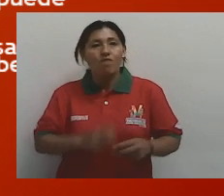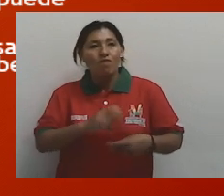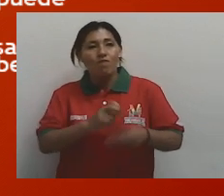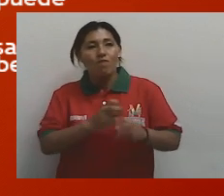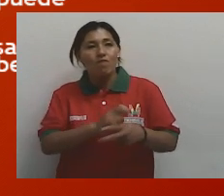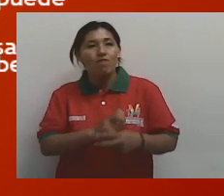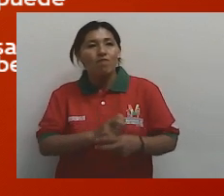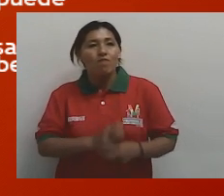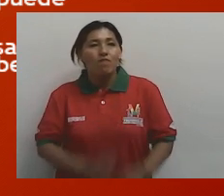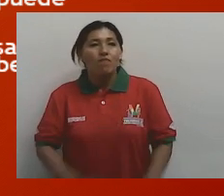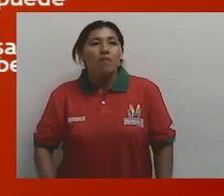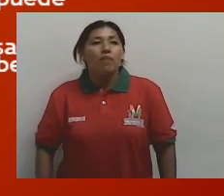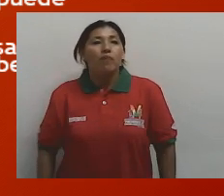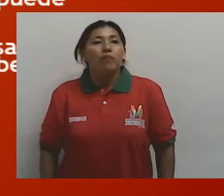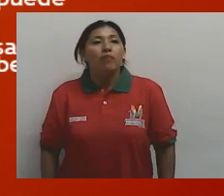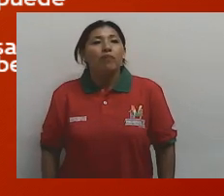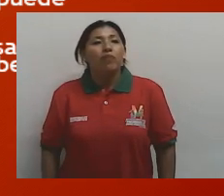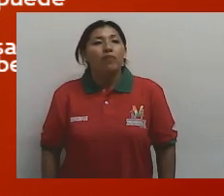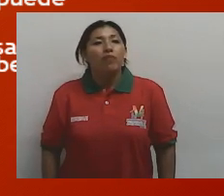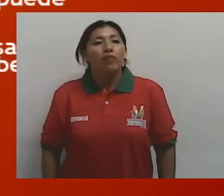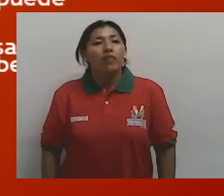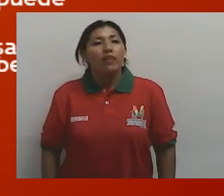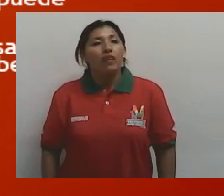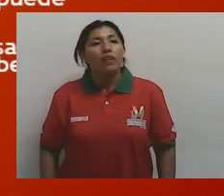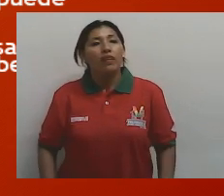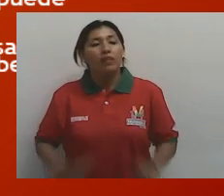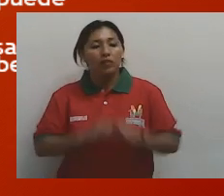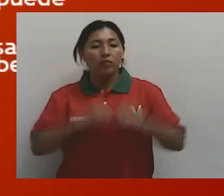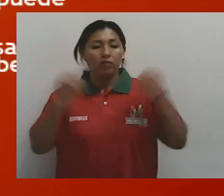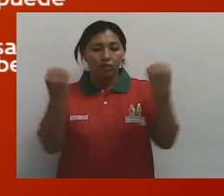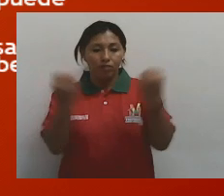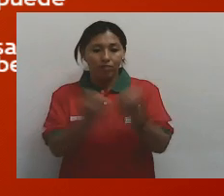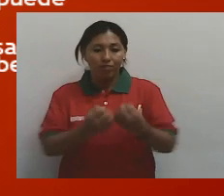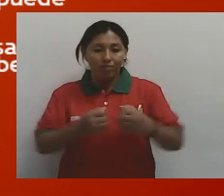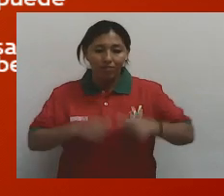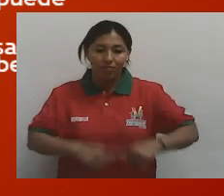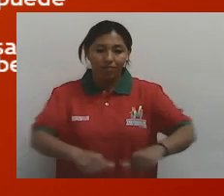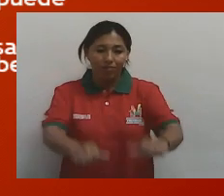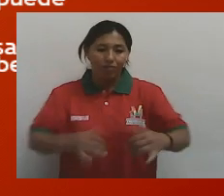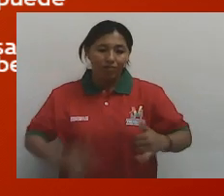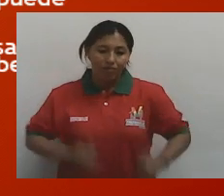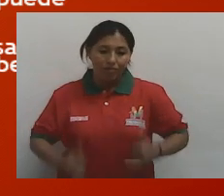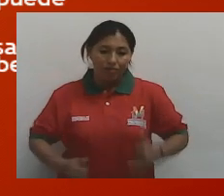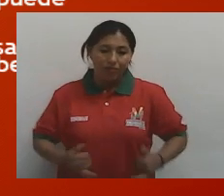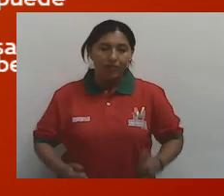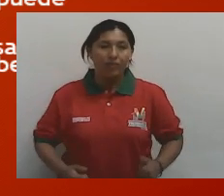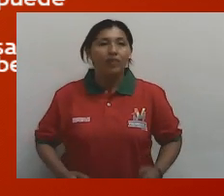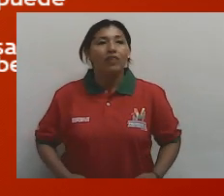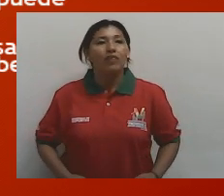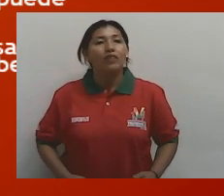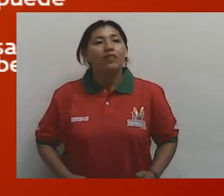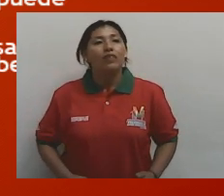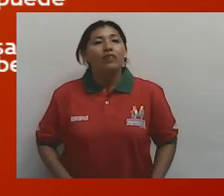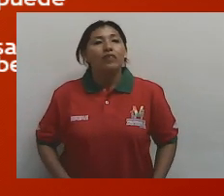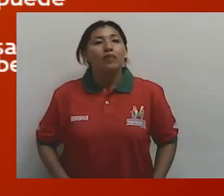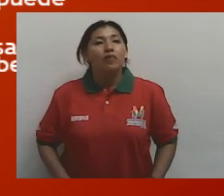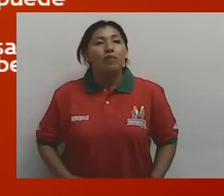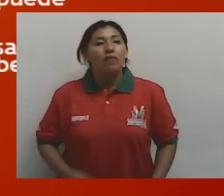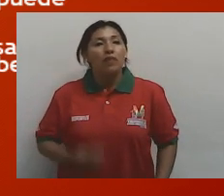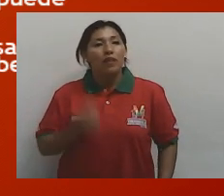Por tanto, el equipo tiene que continuar jugando su prórroga hasta que haya